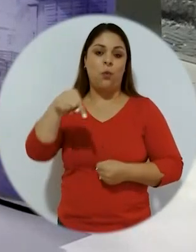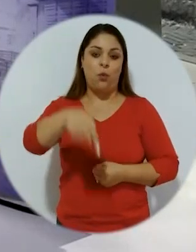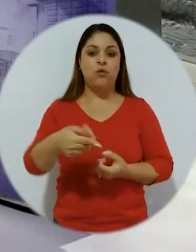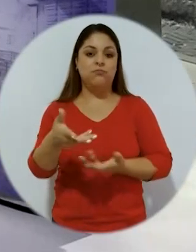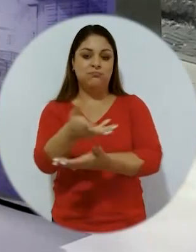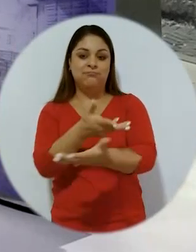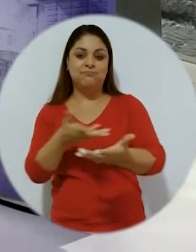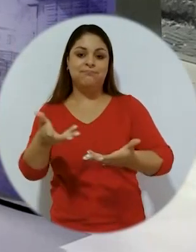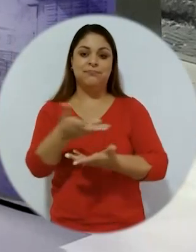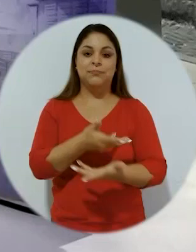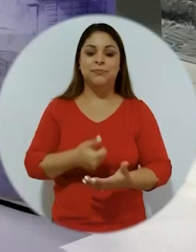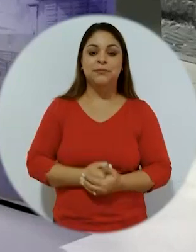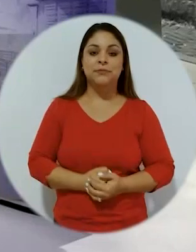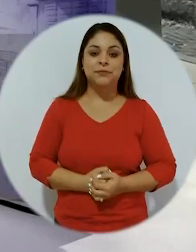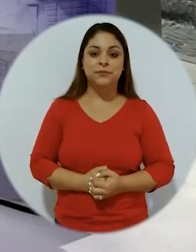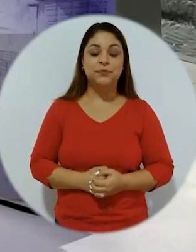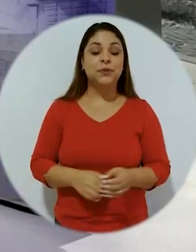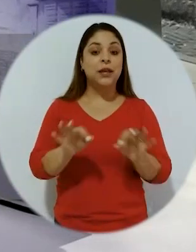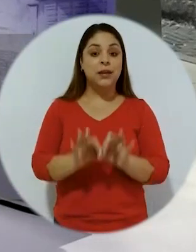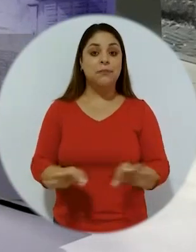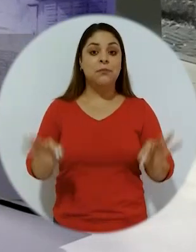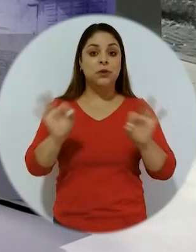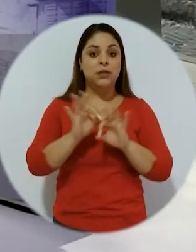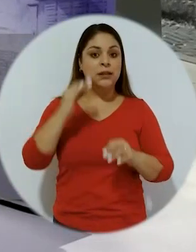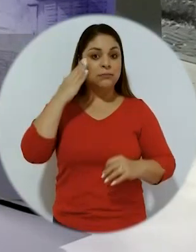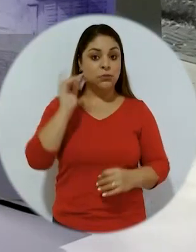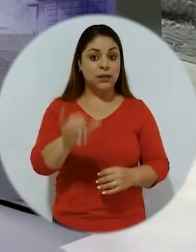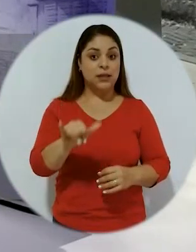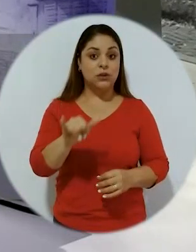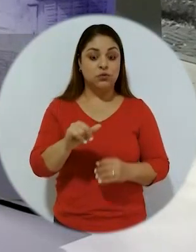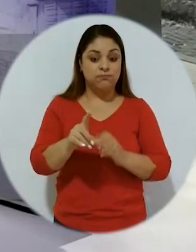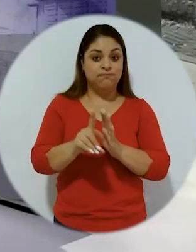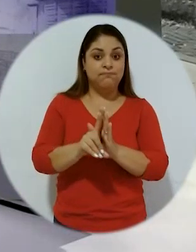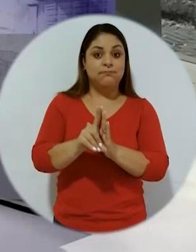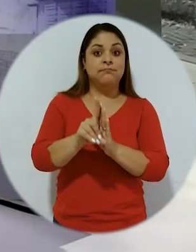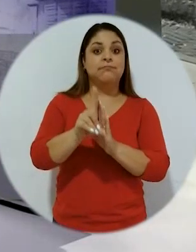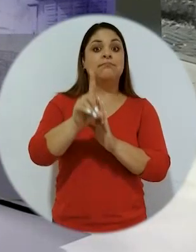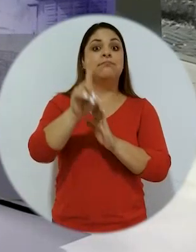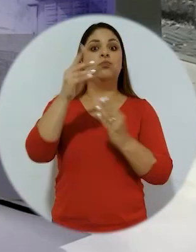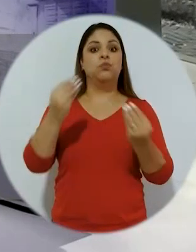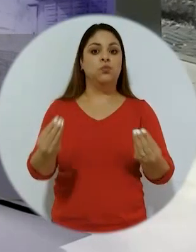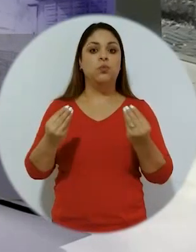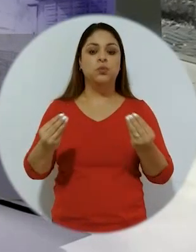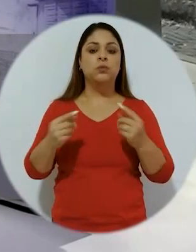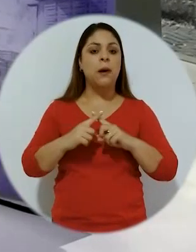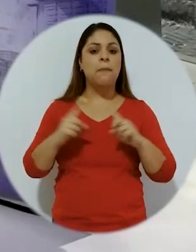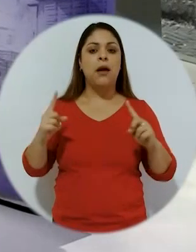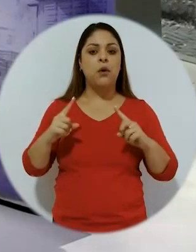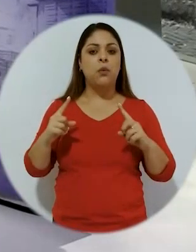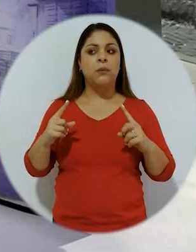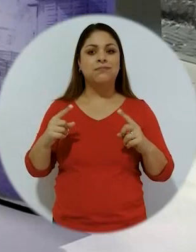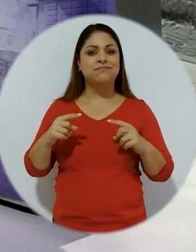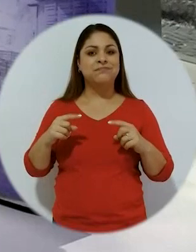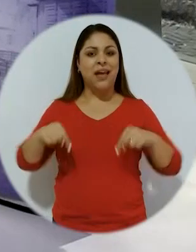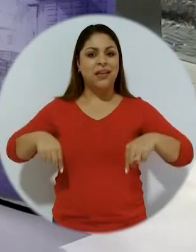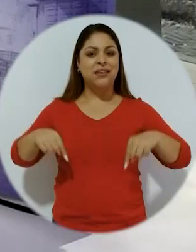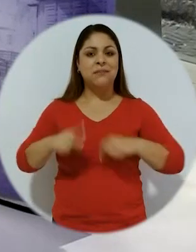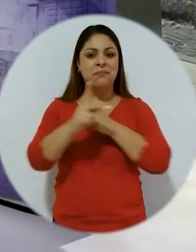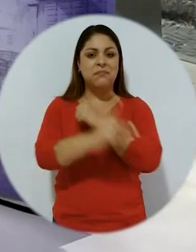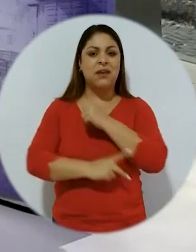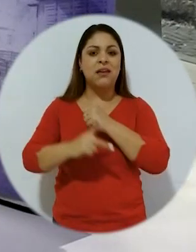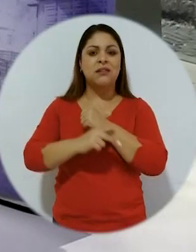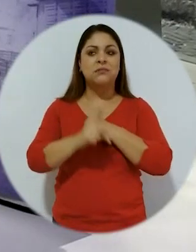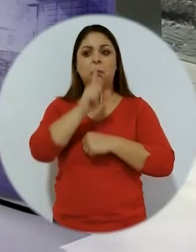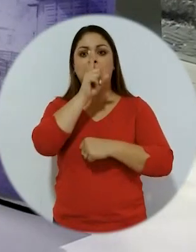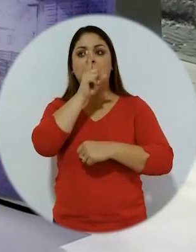importante conocer este concepto, porque es algo que se está desarrollando mucho, pero tal vez no hablamos lo suficiente en el país